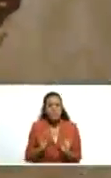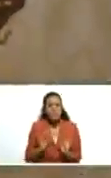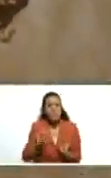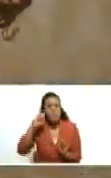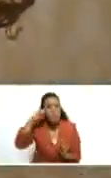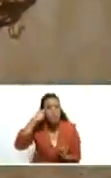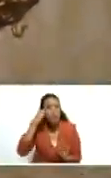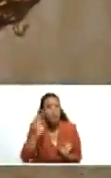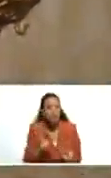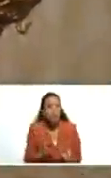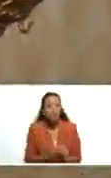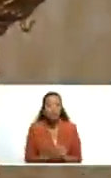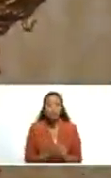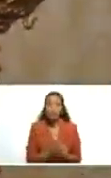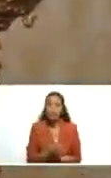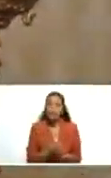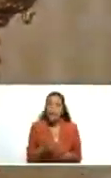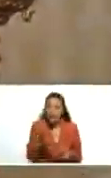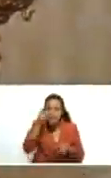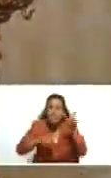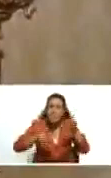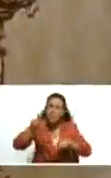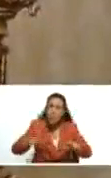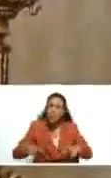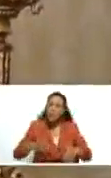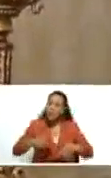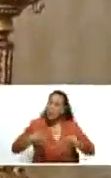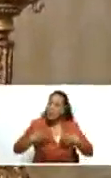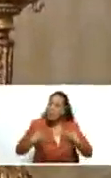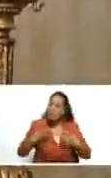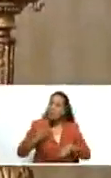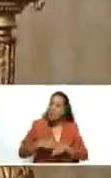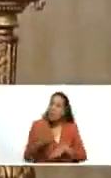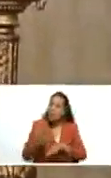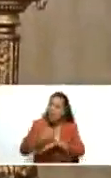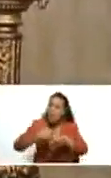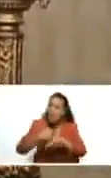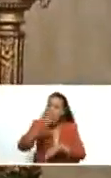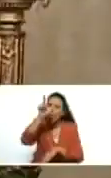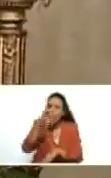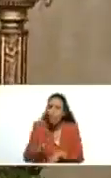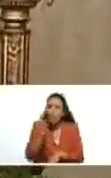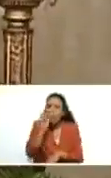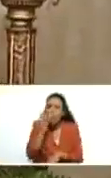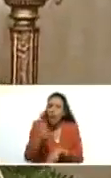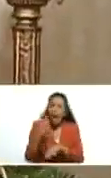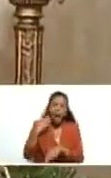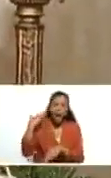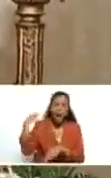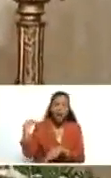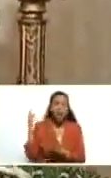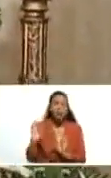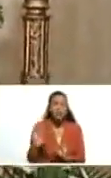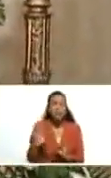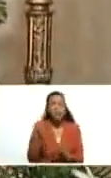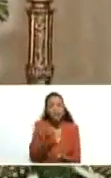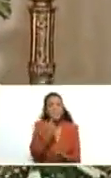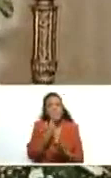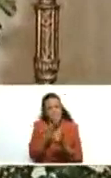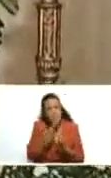ahorita, la gente siempre se va contenta porque me dice sus problemas